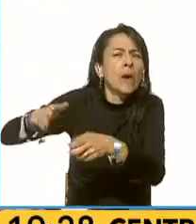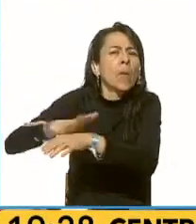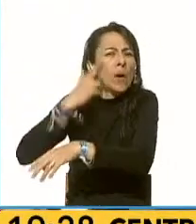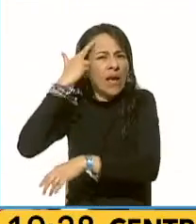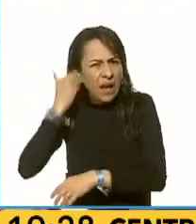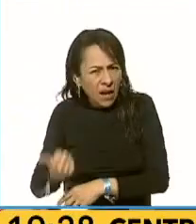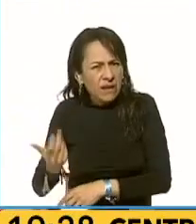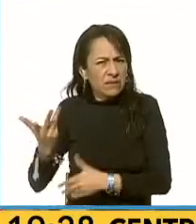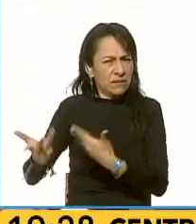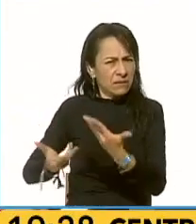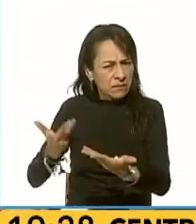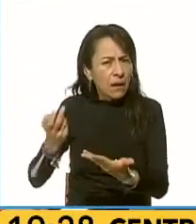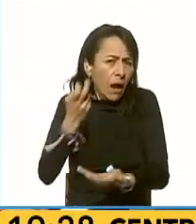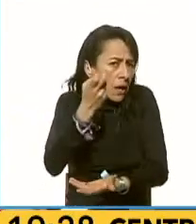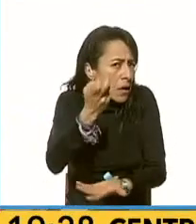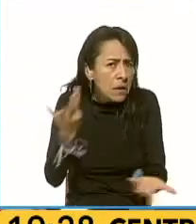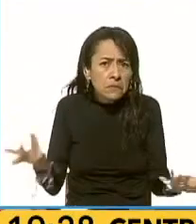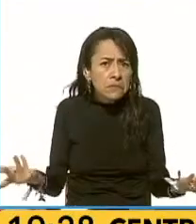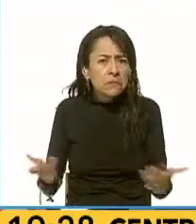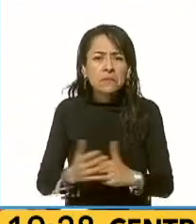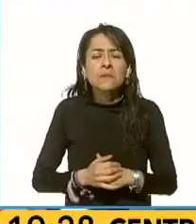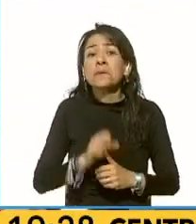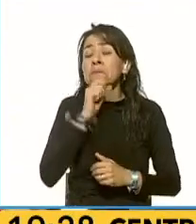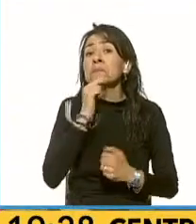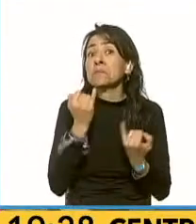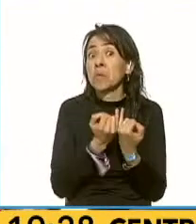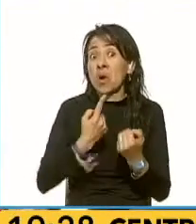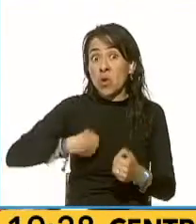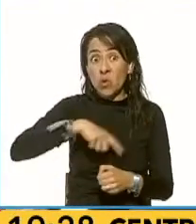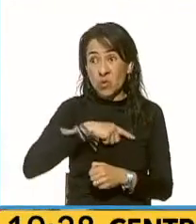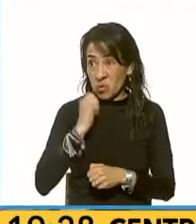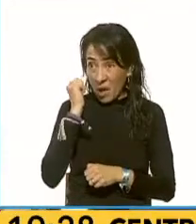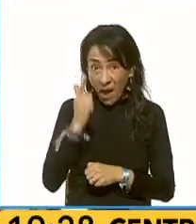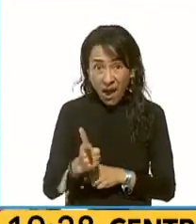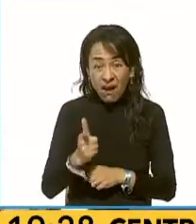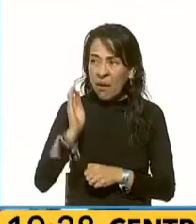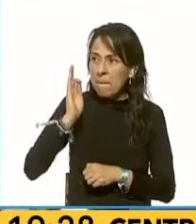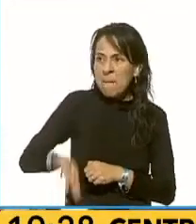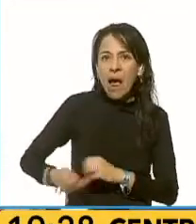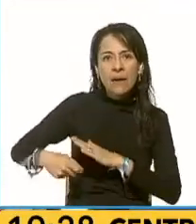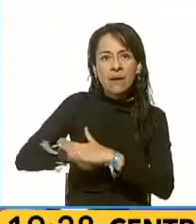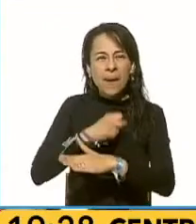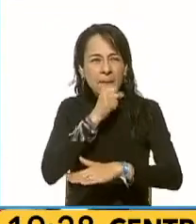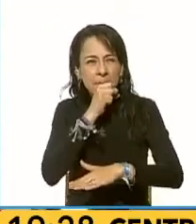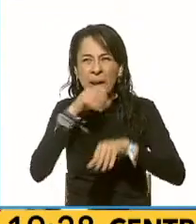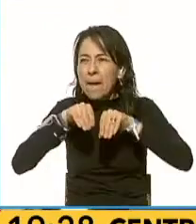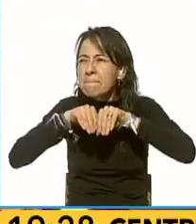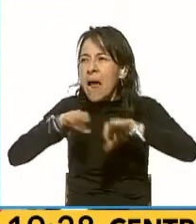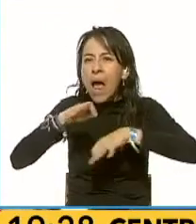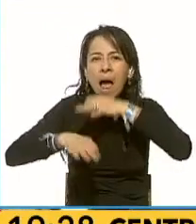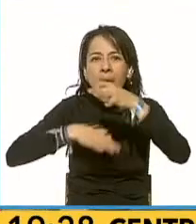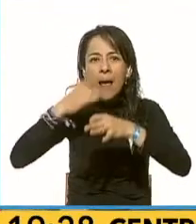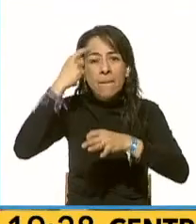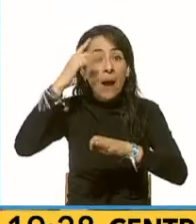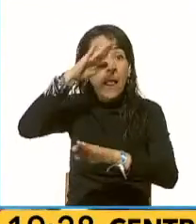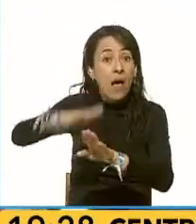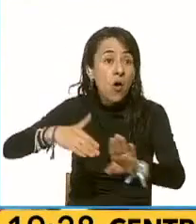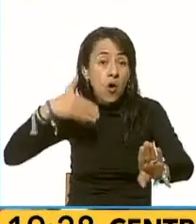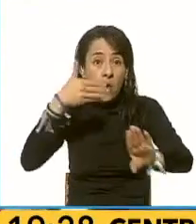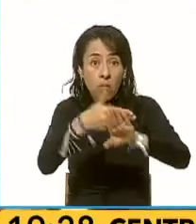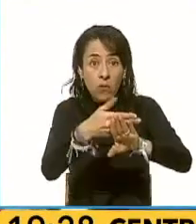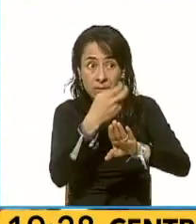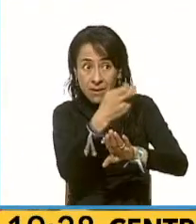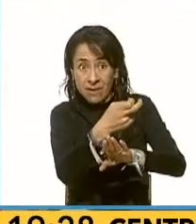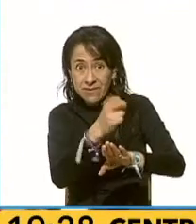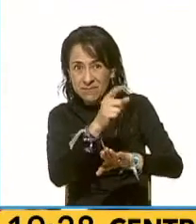que nosotros no participamos en ningún tipo de campaña para afectar a una institución o como se menciona para afectar